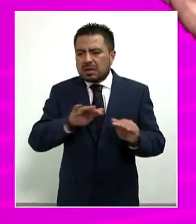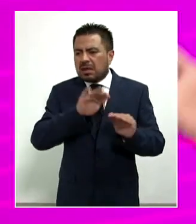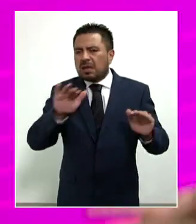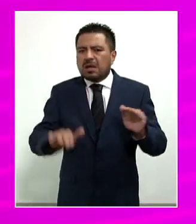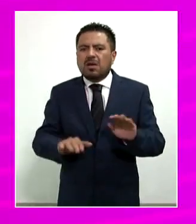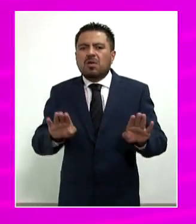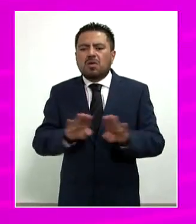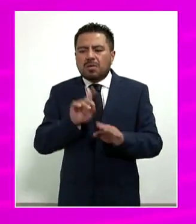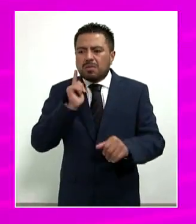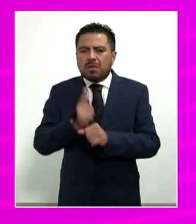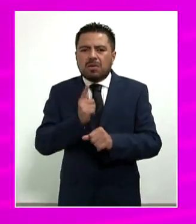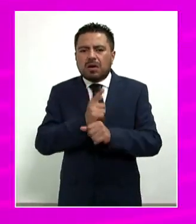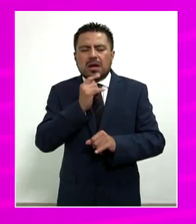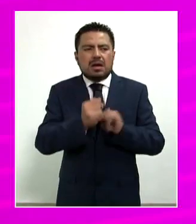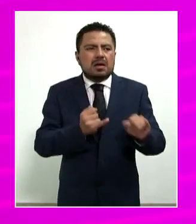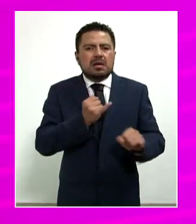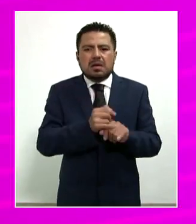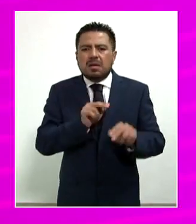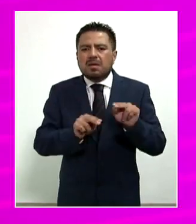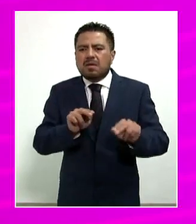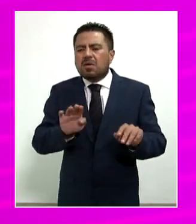¿Qué vemos a nivel internacional?